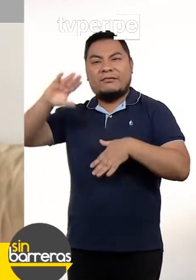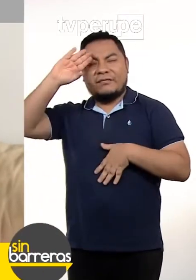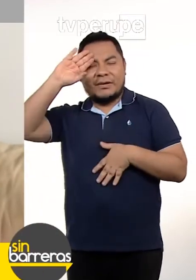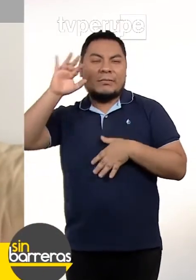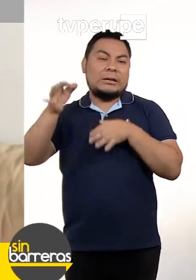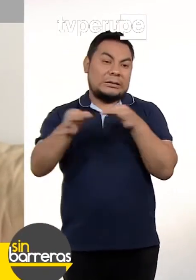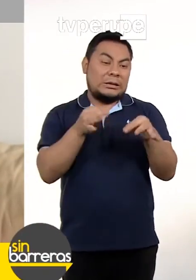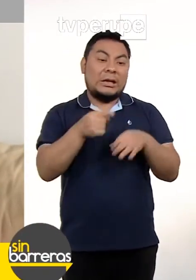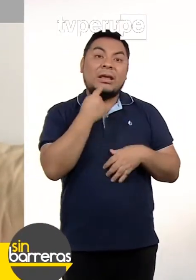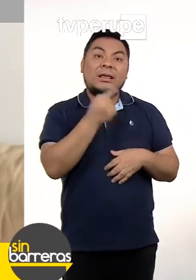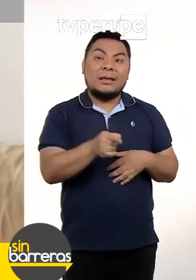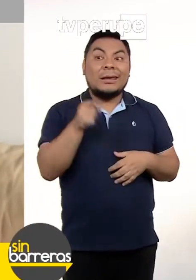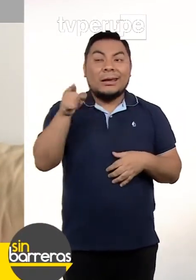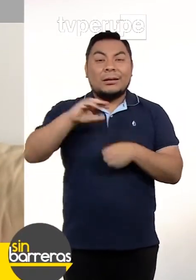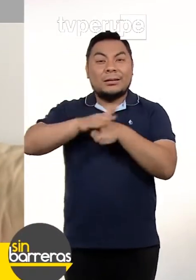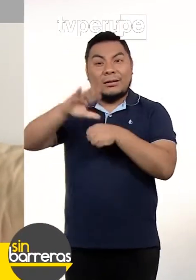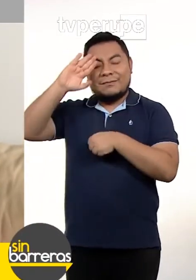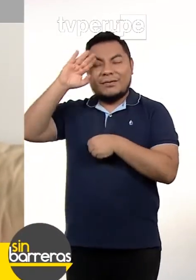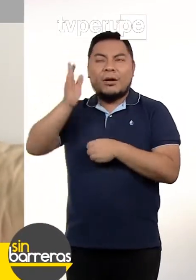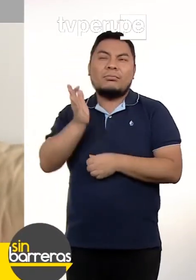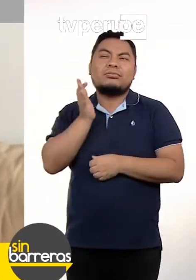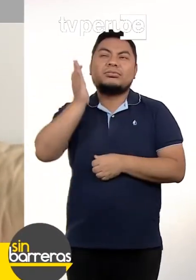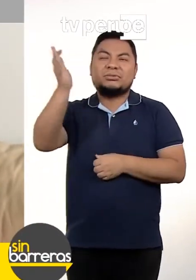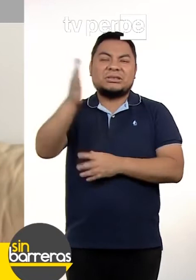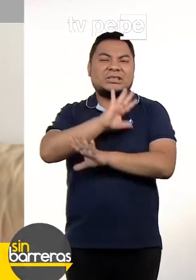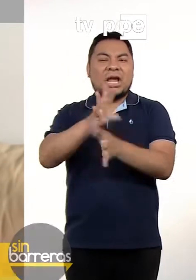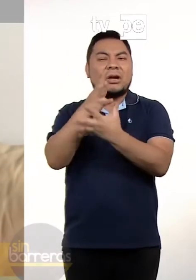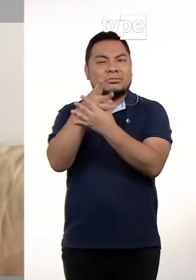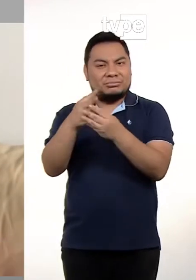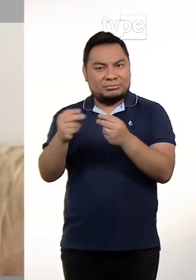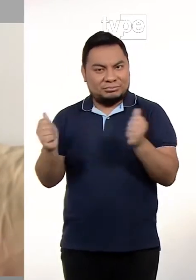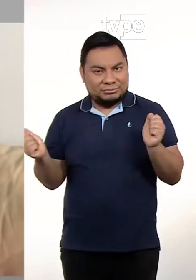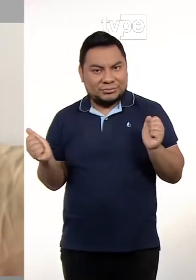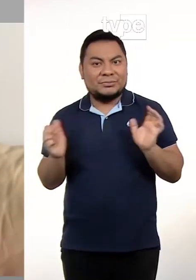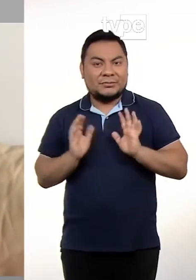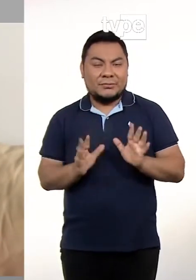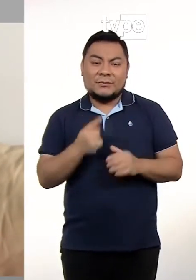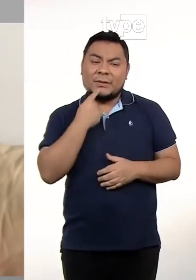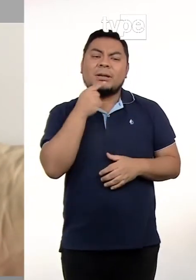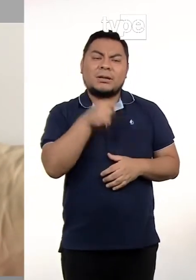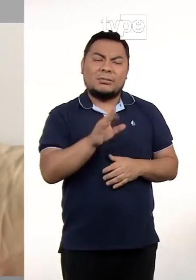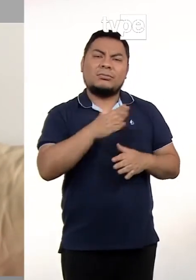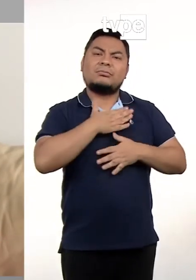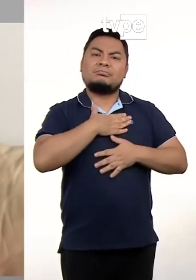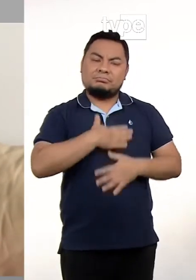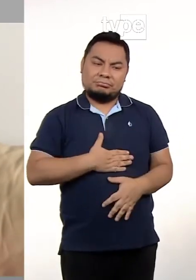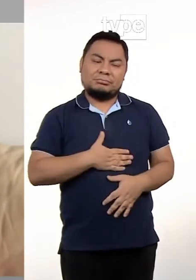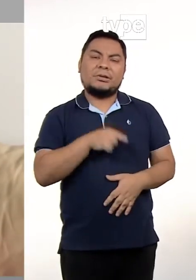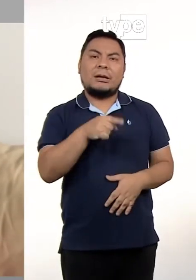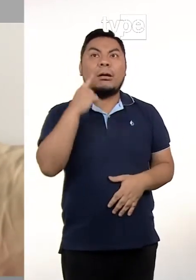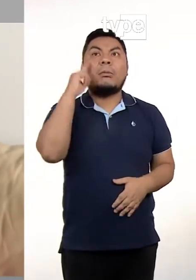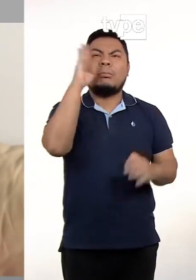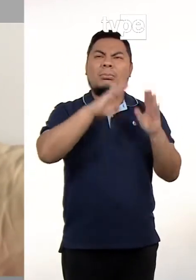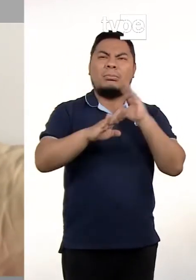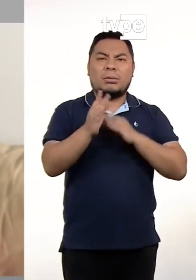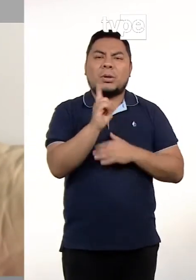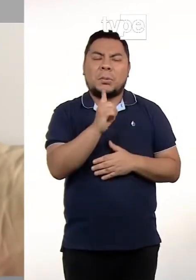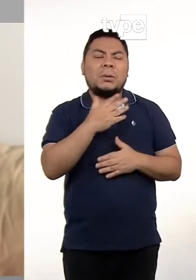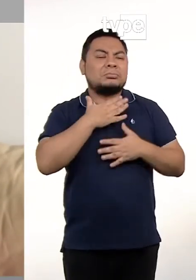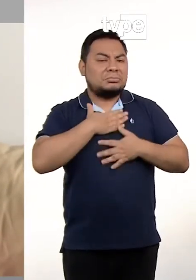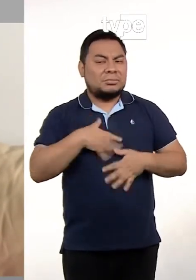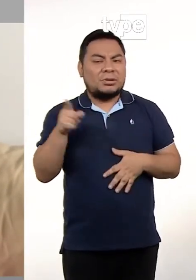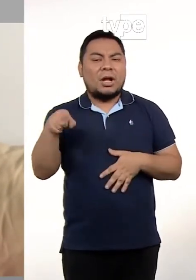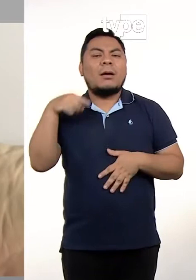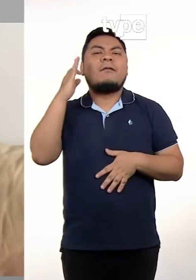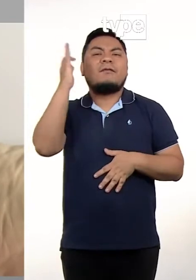la esperanza de que esto va a pasar y dándoles la seguridad que nosotros